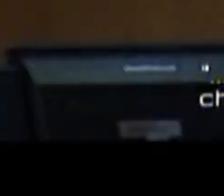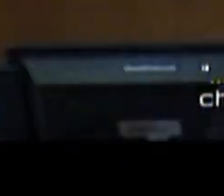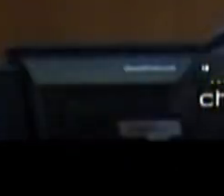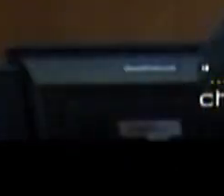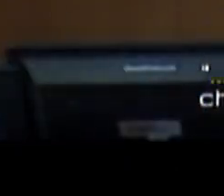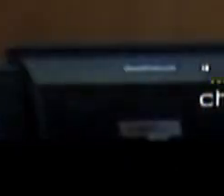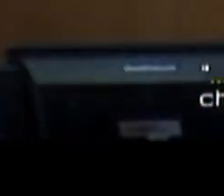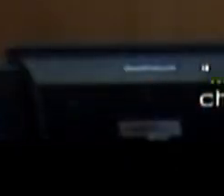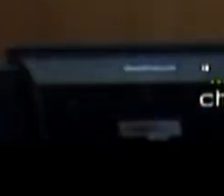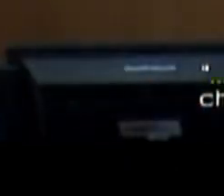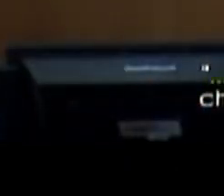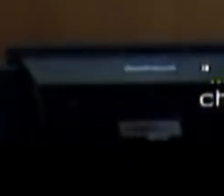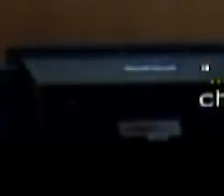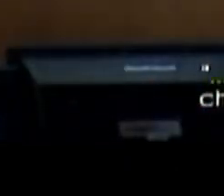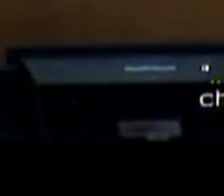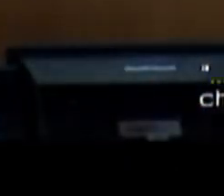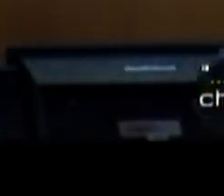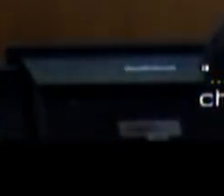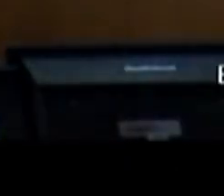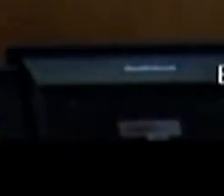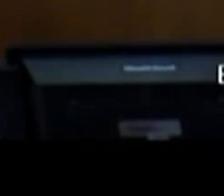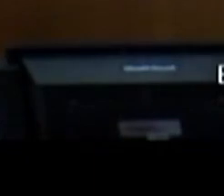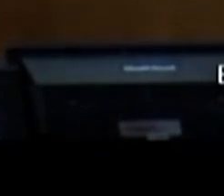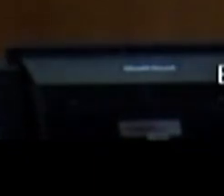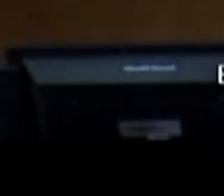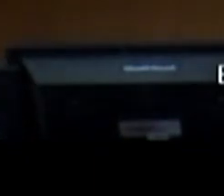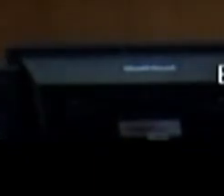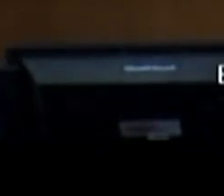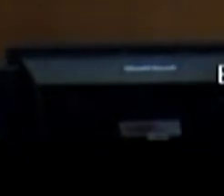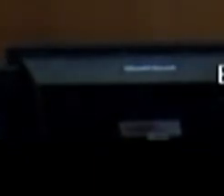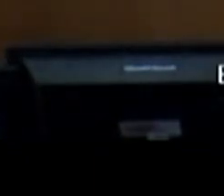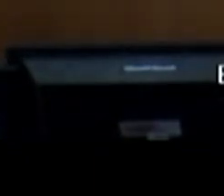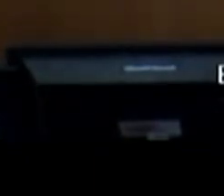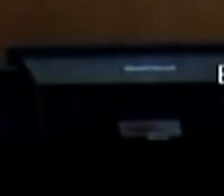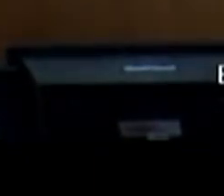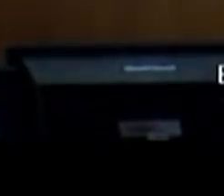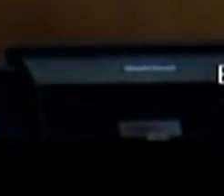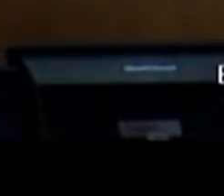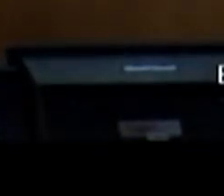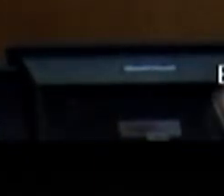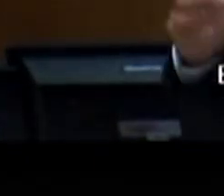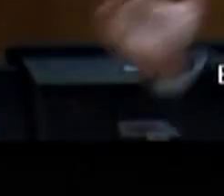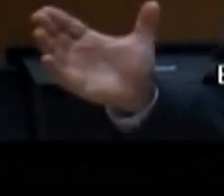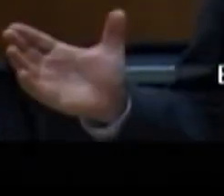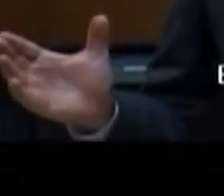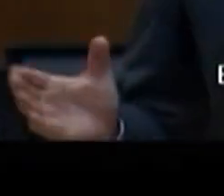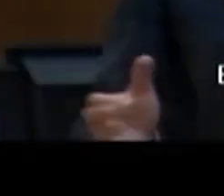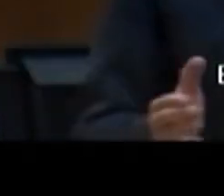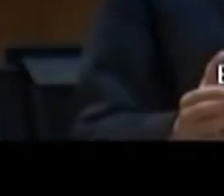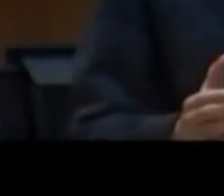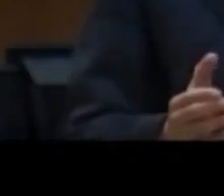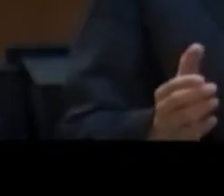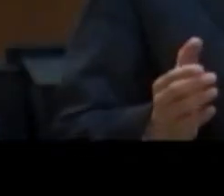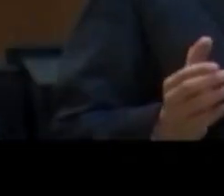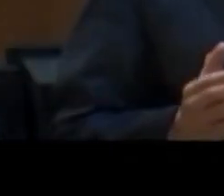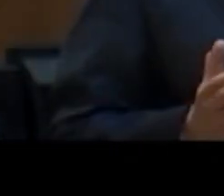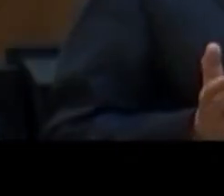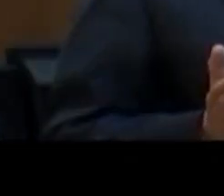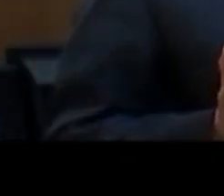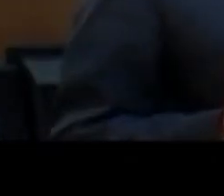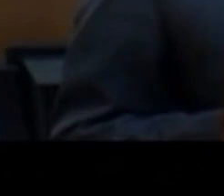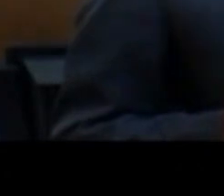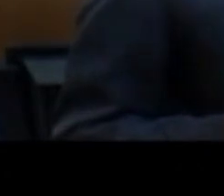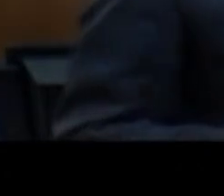existe, mientras más posibilidad de participar, mejor para la democracia ecuatoriana. Por ello, esta